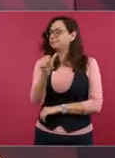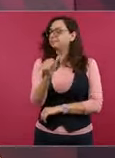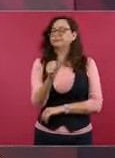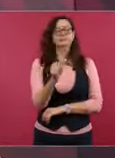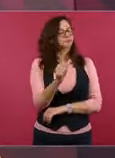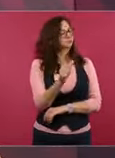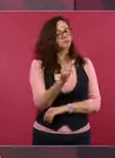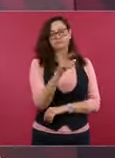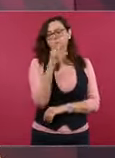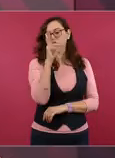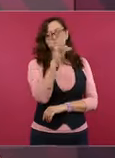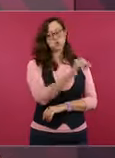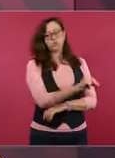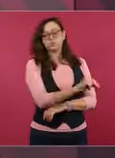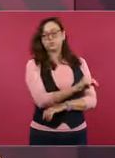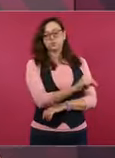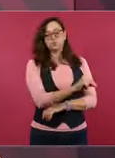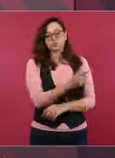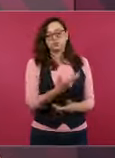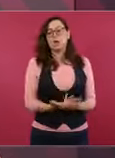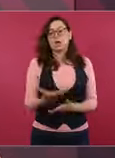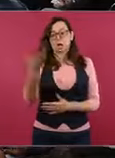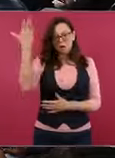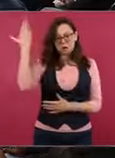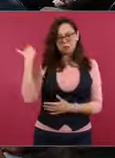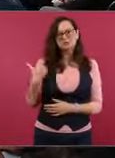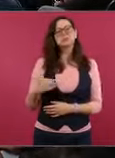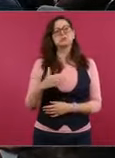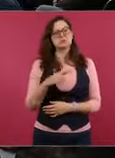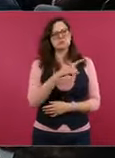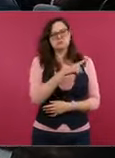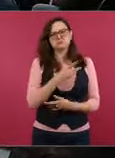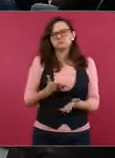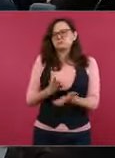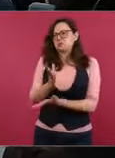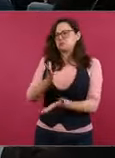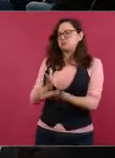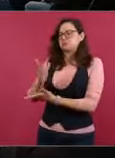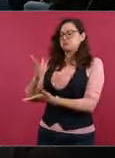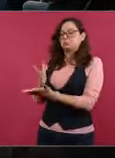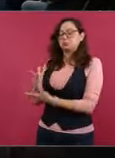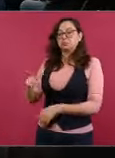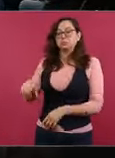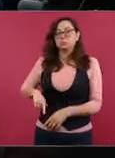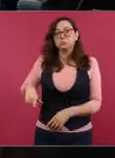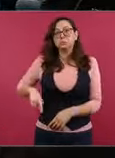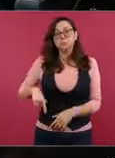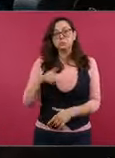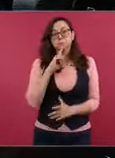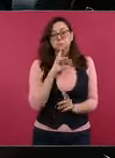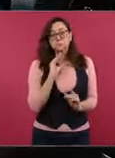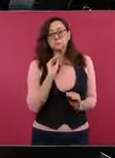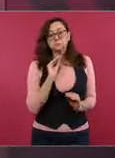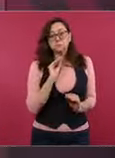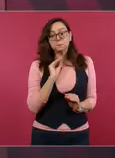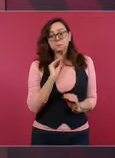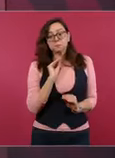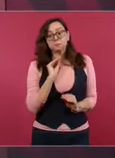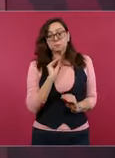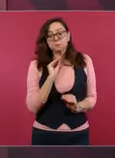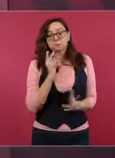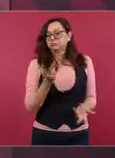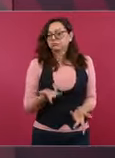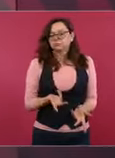y hacían lo que querían y se les permitía. Hay constancia que durante el gobierno de